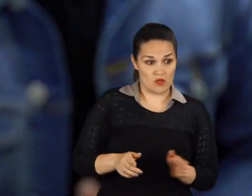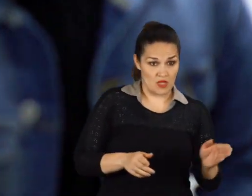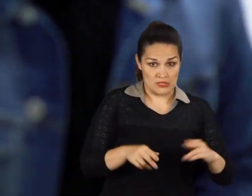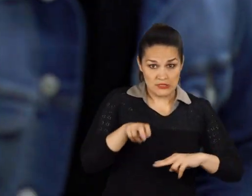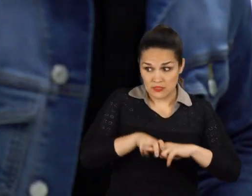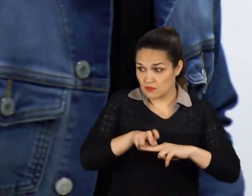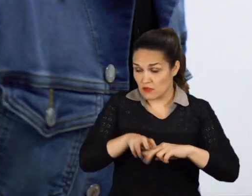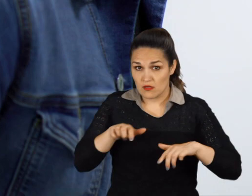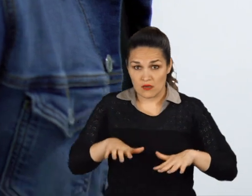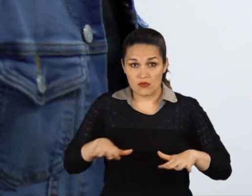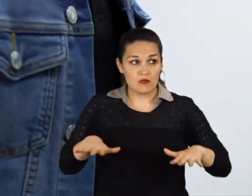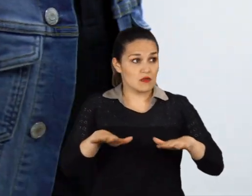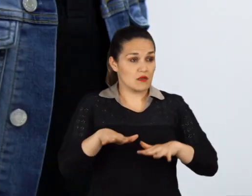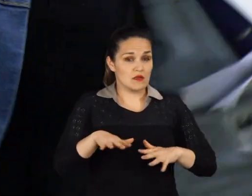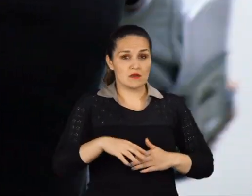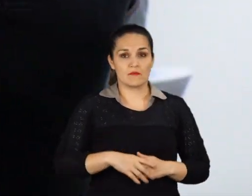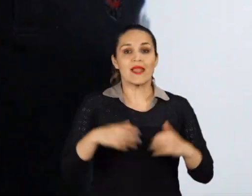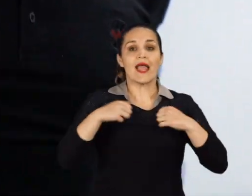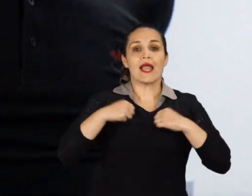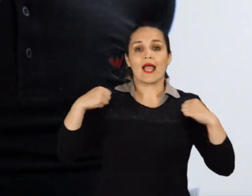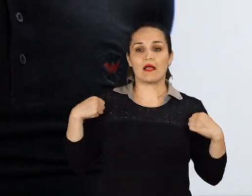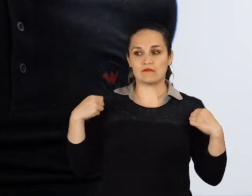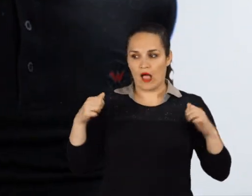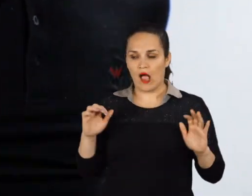¿Por acá? Entonces, ¿me sientas?